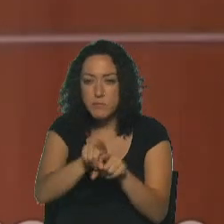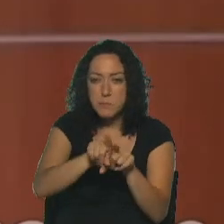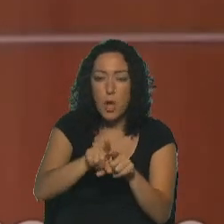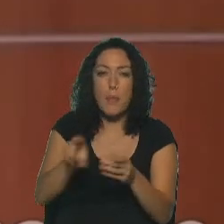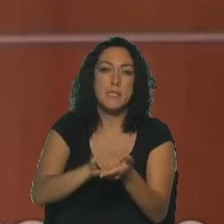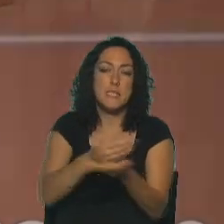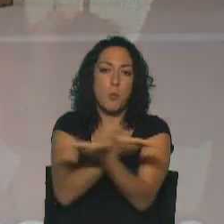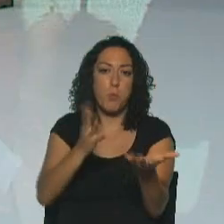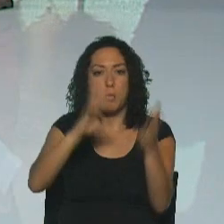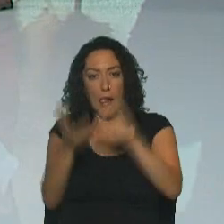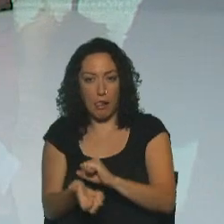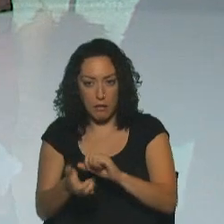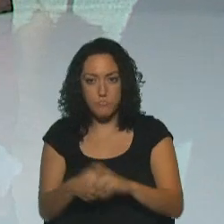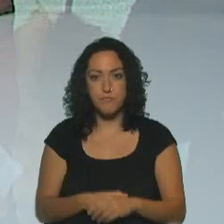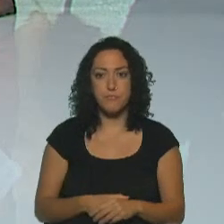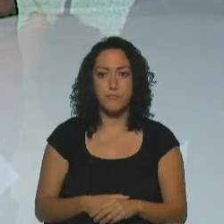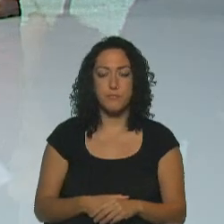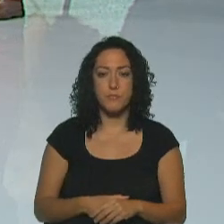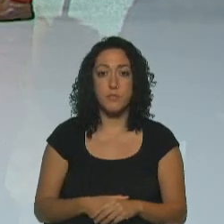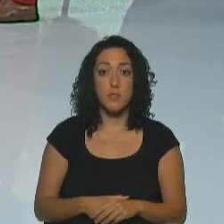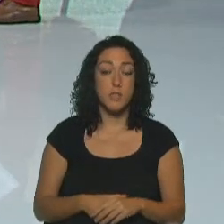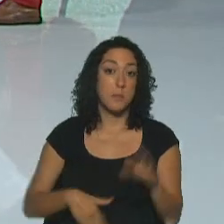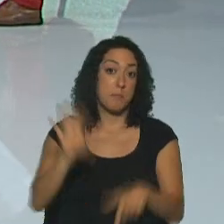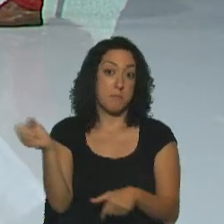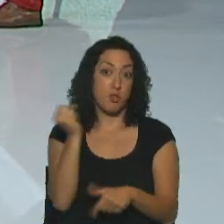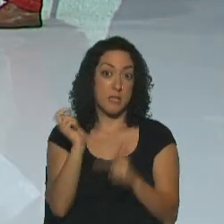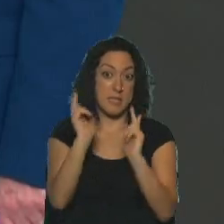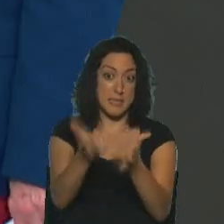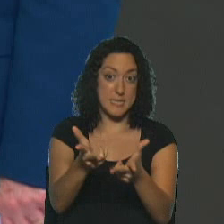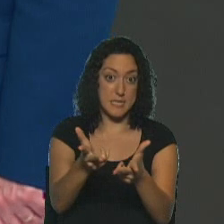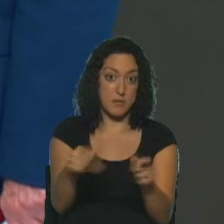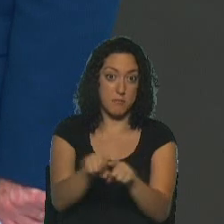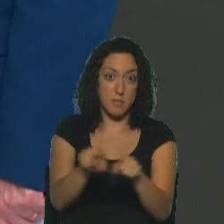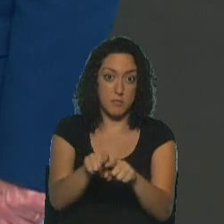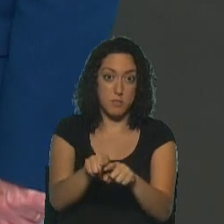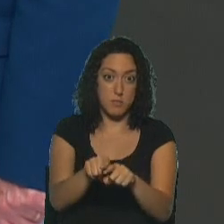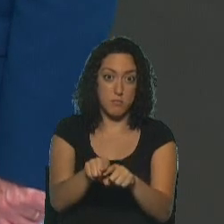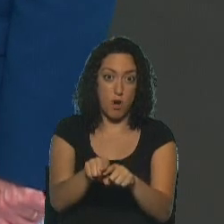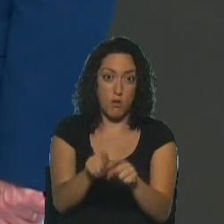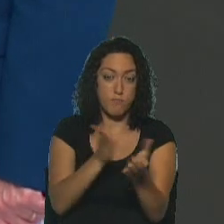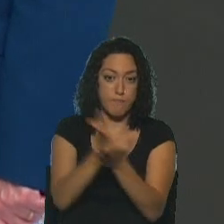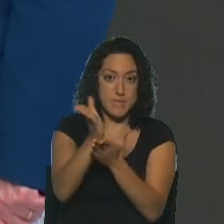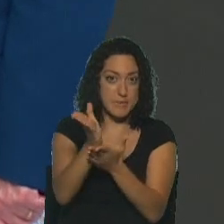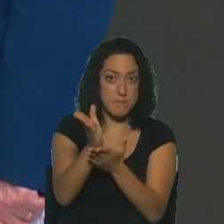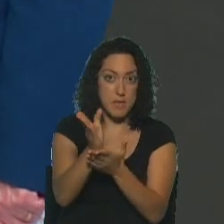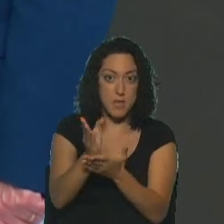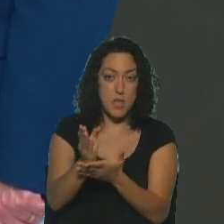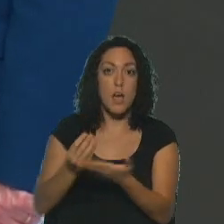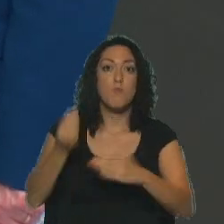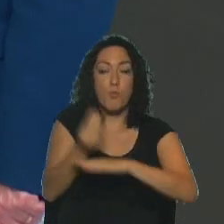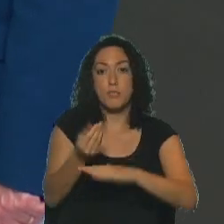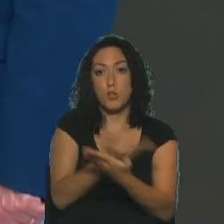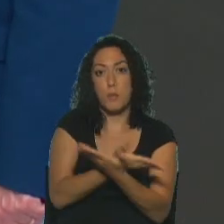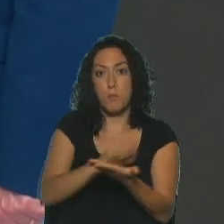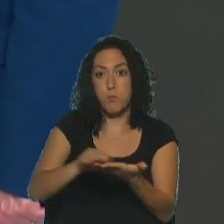pública. La clave es esto último, la inhabilitación para ocupar cargos públicos. Déjame que te